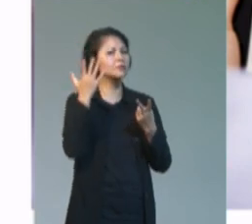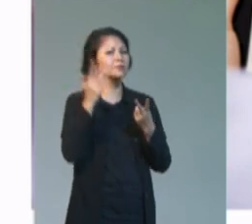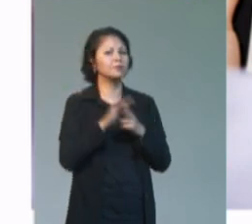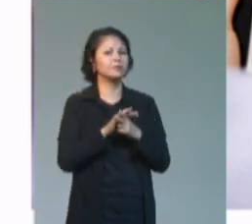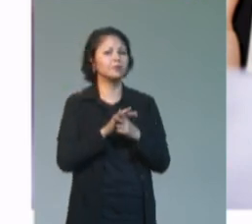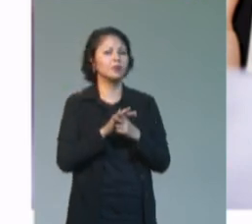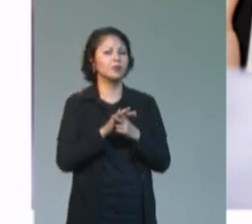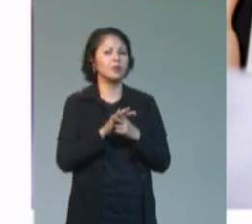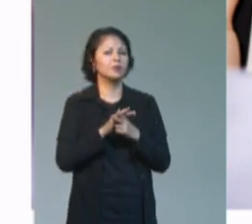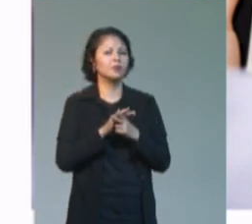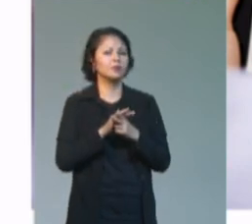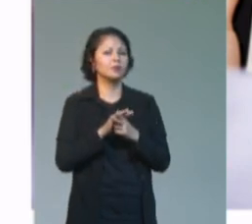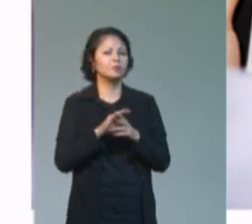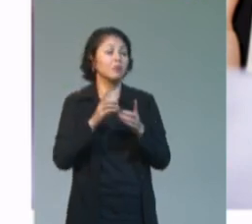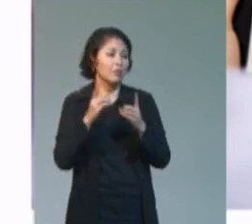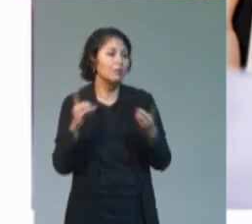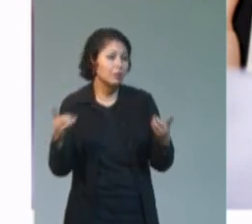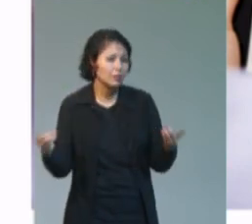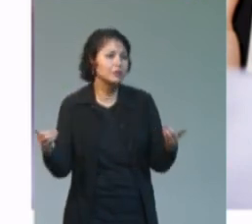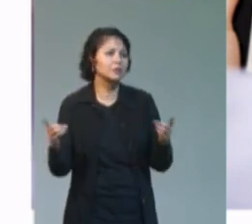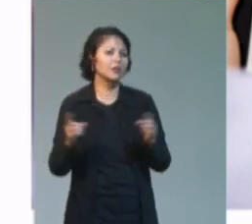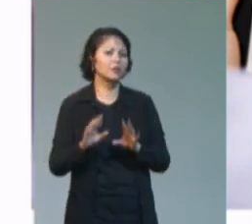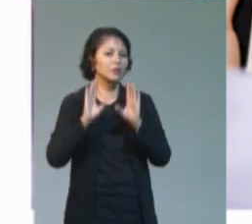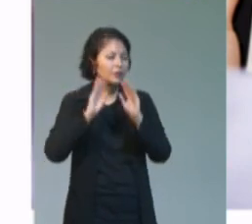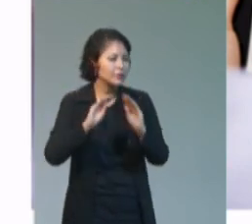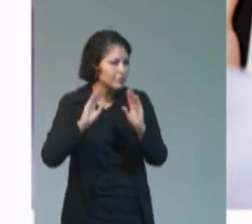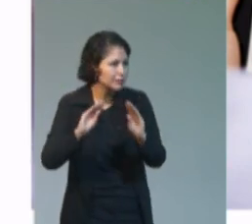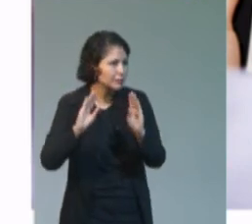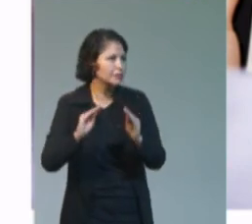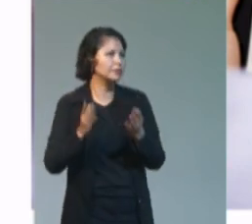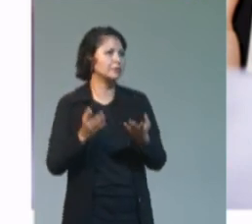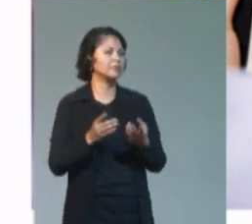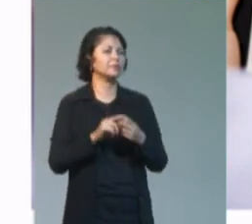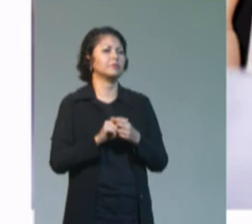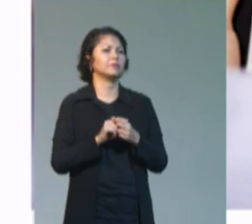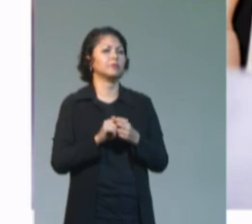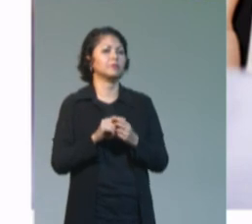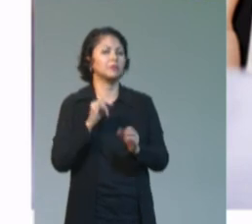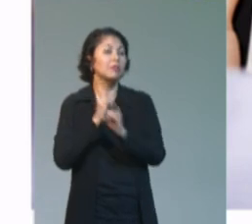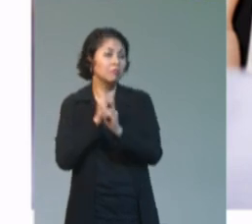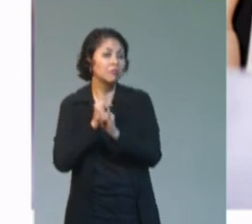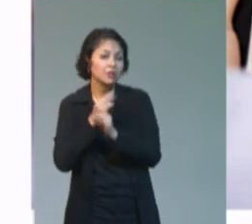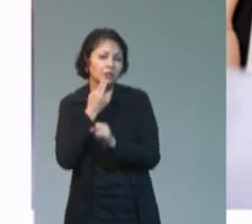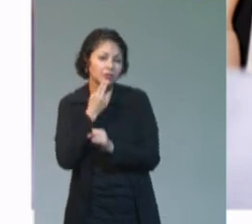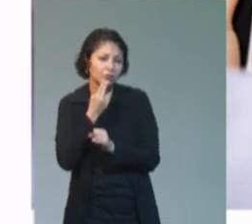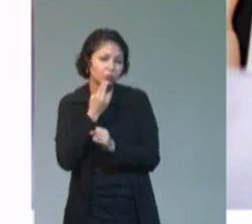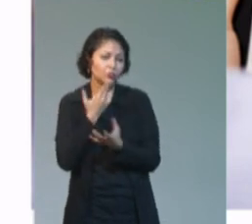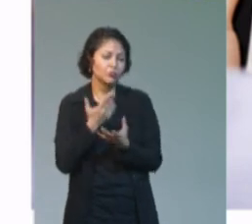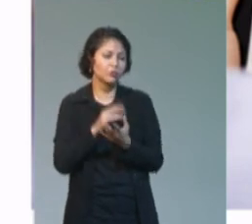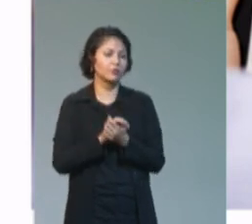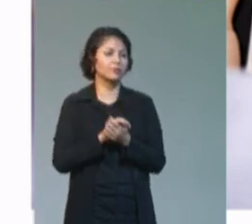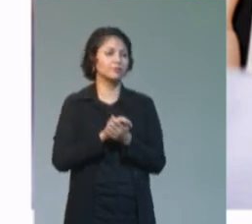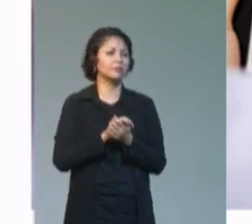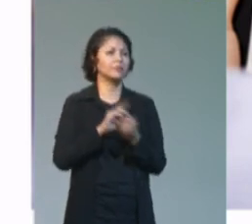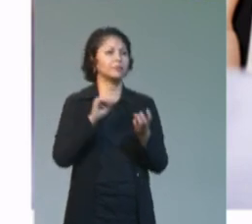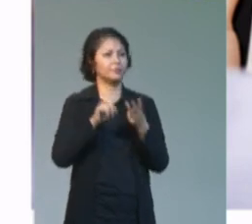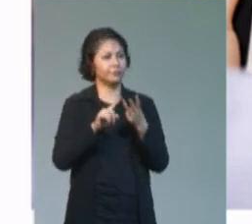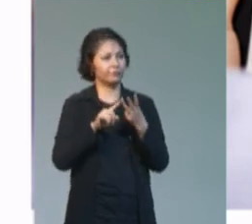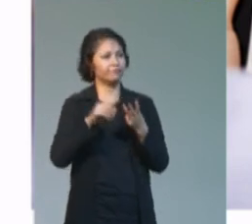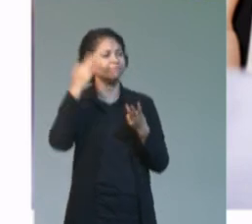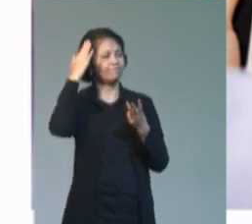cómo desempeñar la acción formativa en estos escenarios virtuales y por supuesto también unas competencias